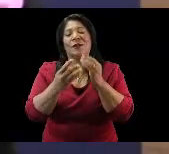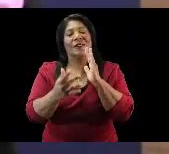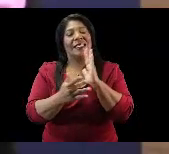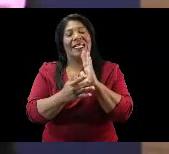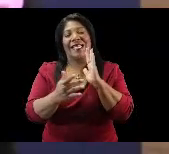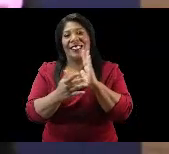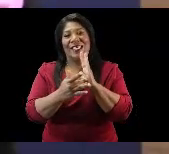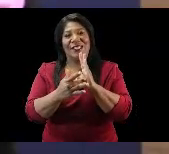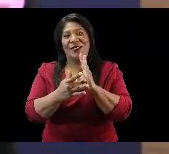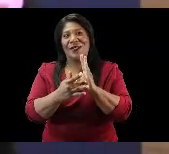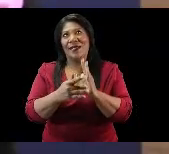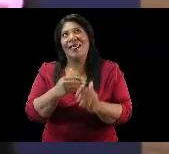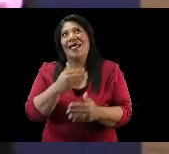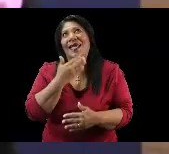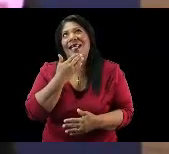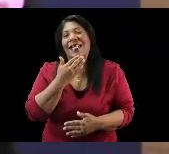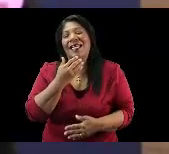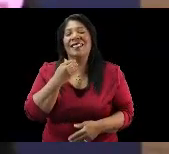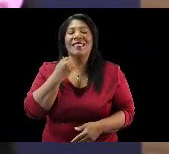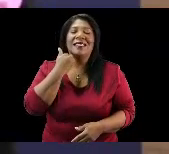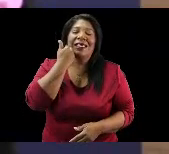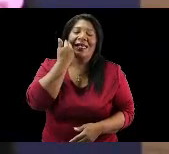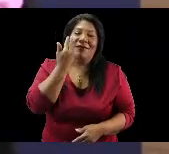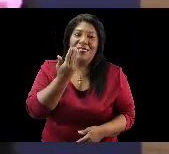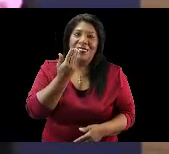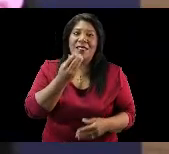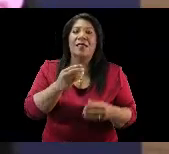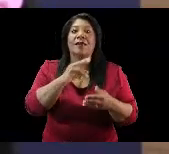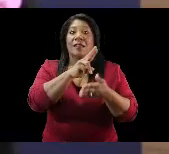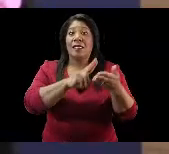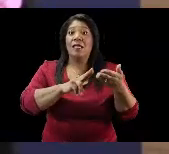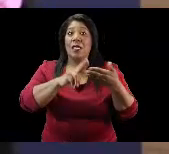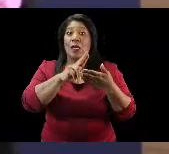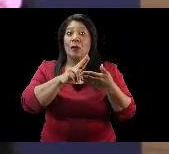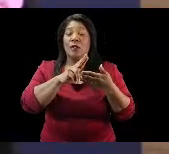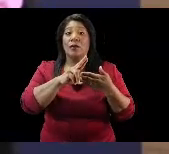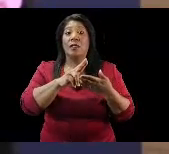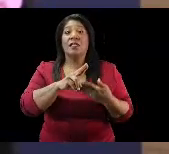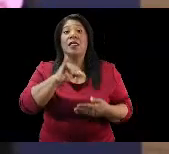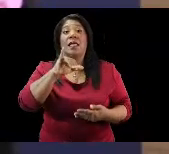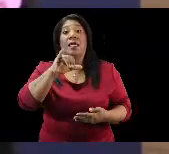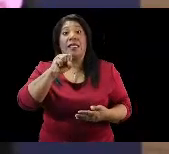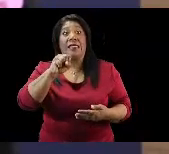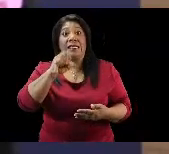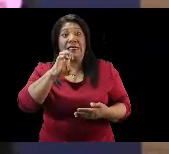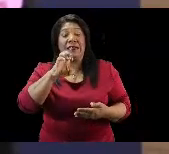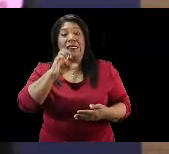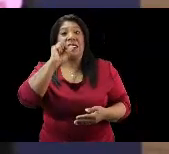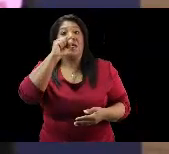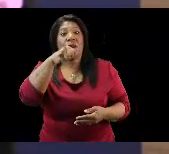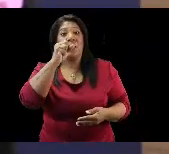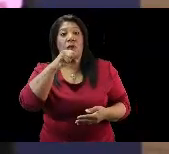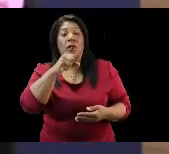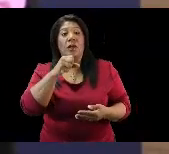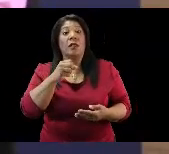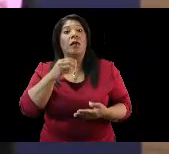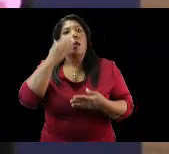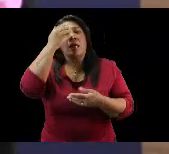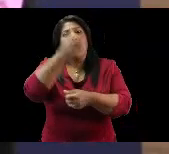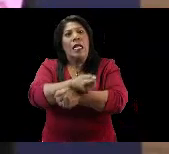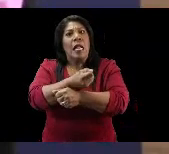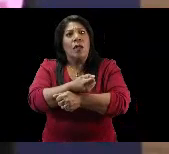tecnología ha ayudado mucho, y es importante que a nivel de la universidad, como sabemos que aquí salen los